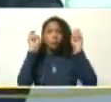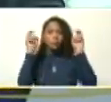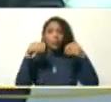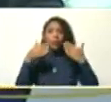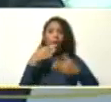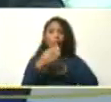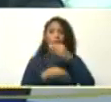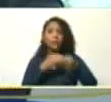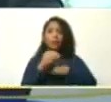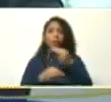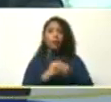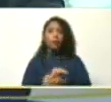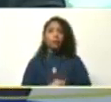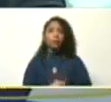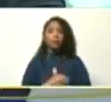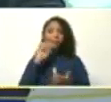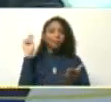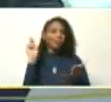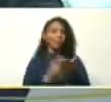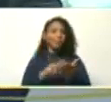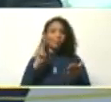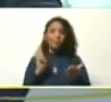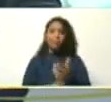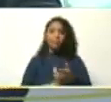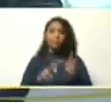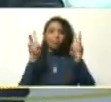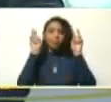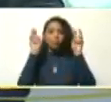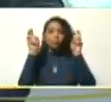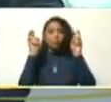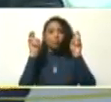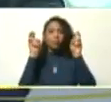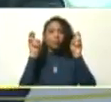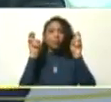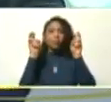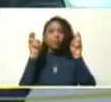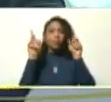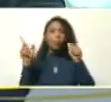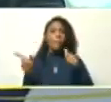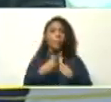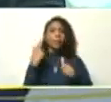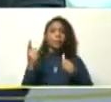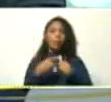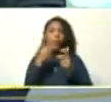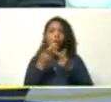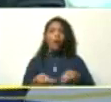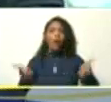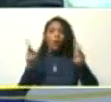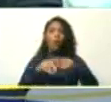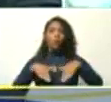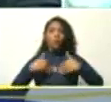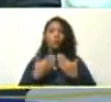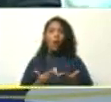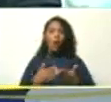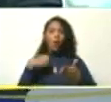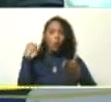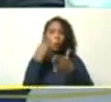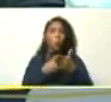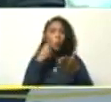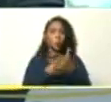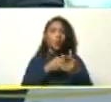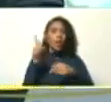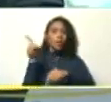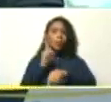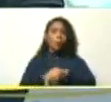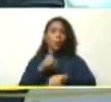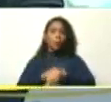diera verdaderamente el tono de la causa, de los principios y de los valores por los cuales se estaba luchando pues en ese